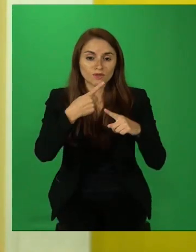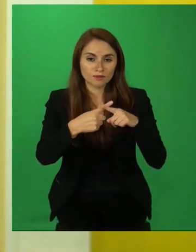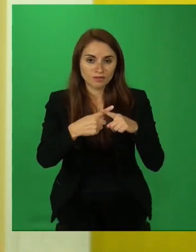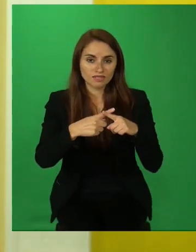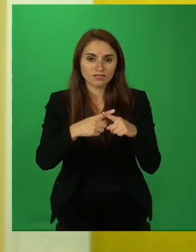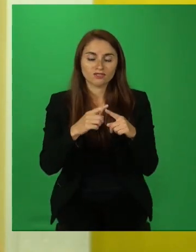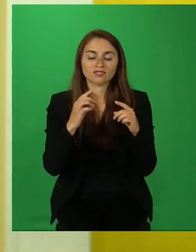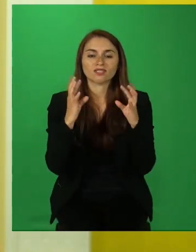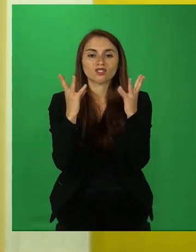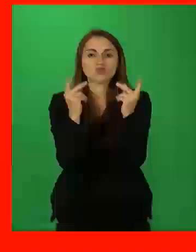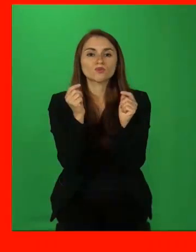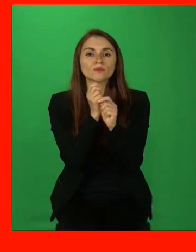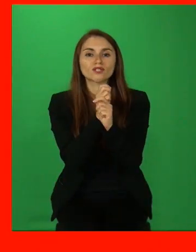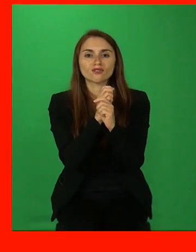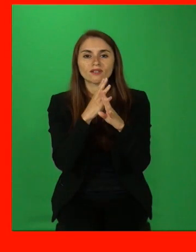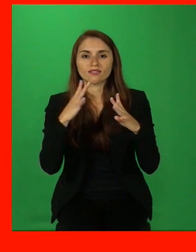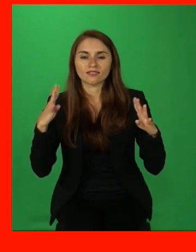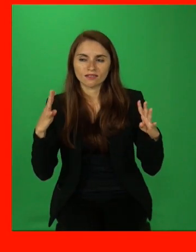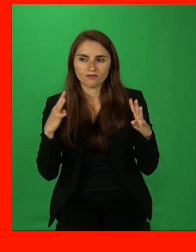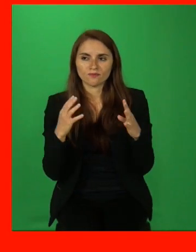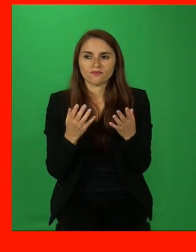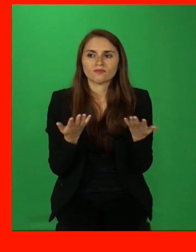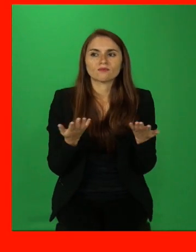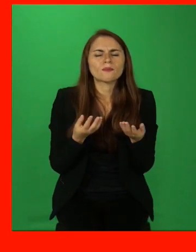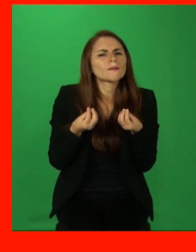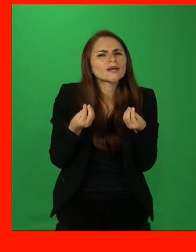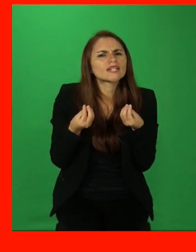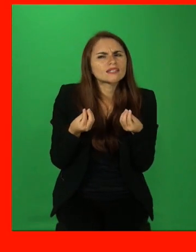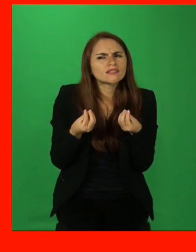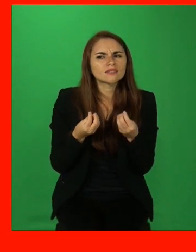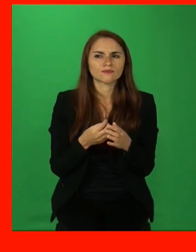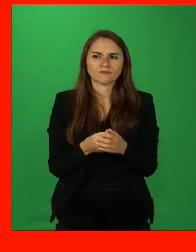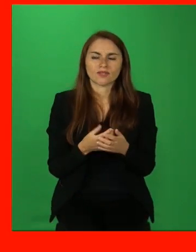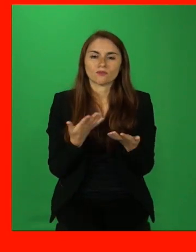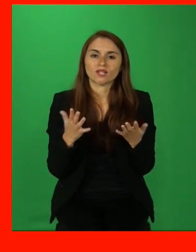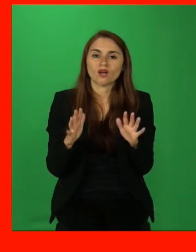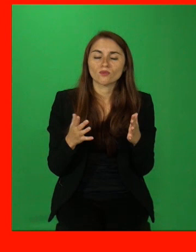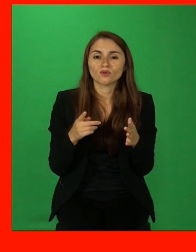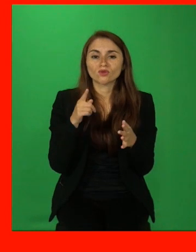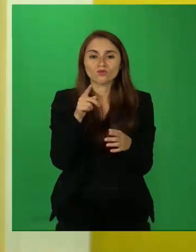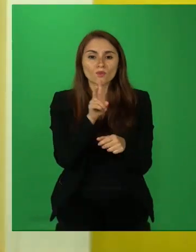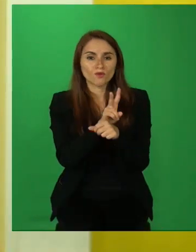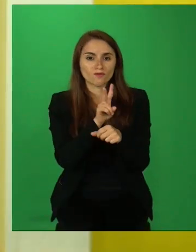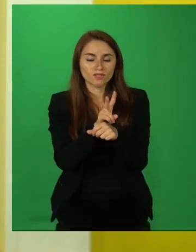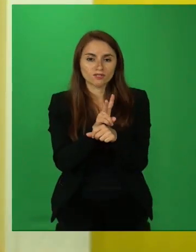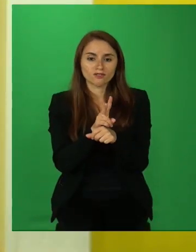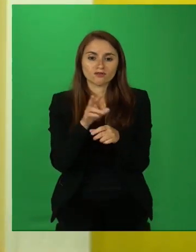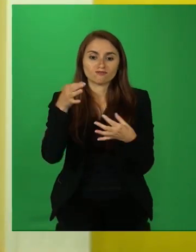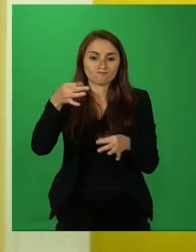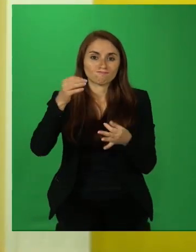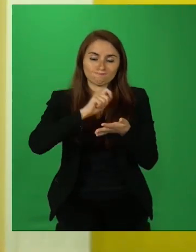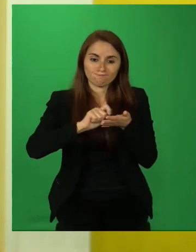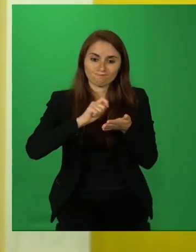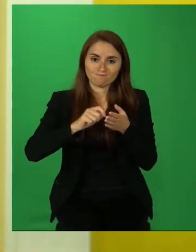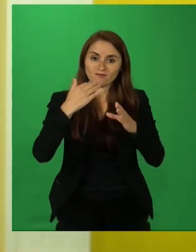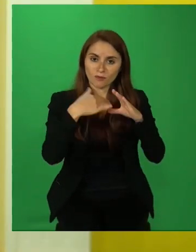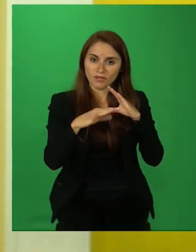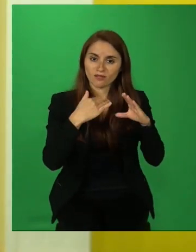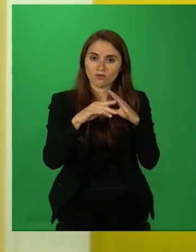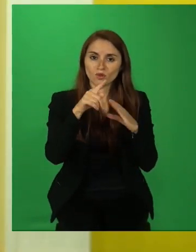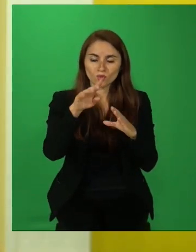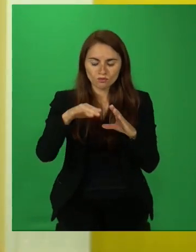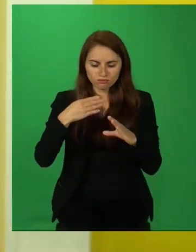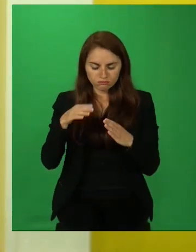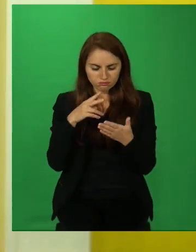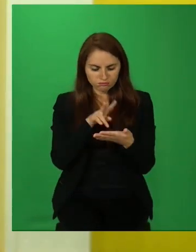números enteros y para que profesora porque seguramente tu profesor te está enviando material de apoyo para que estudies en casa